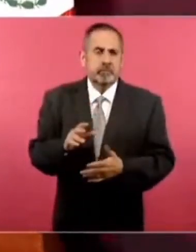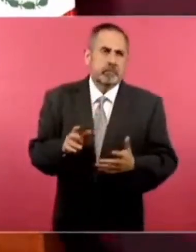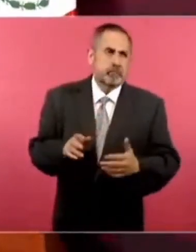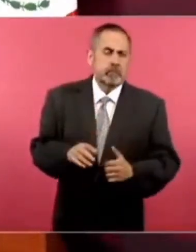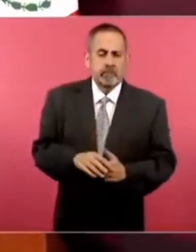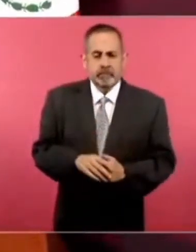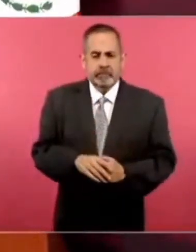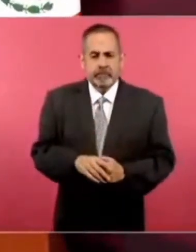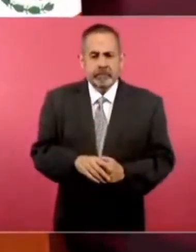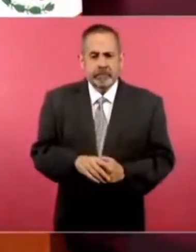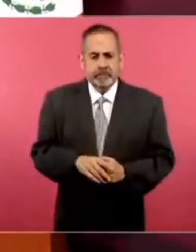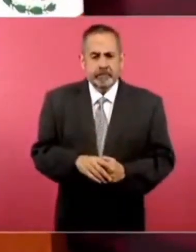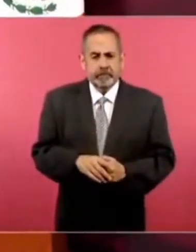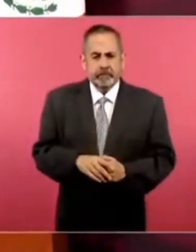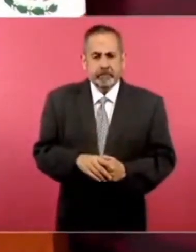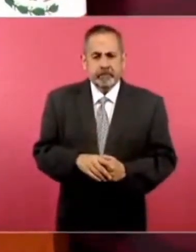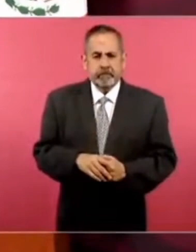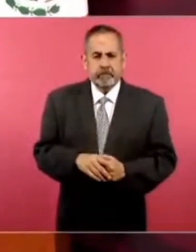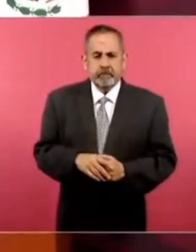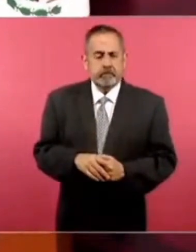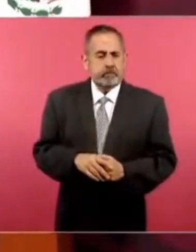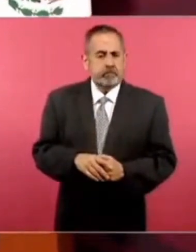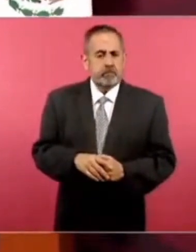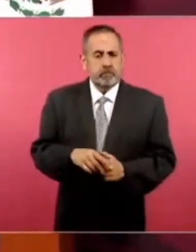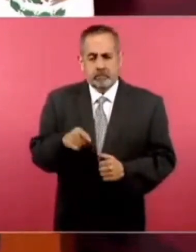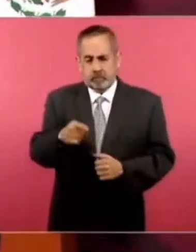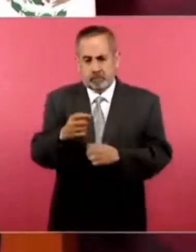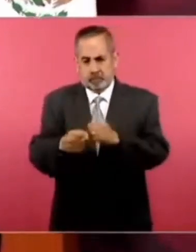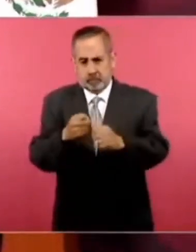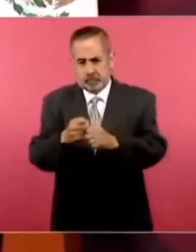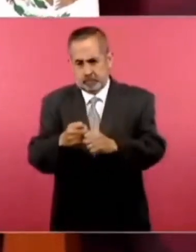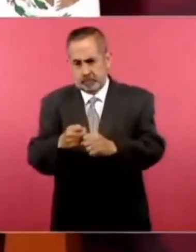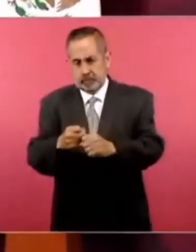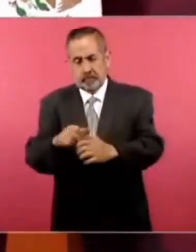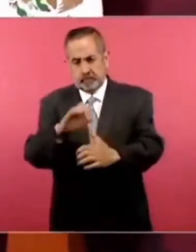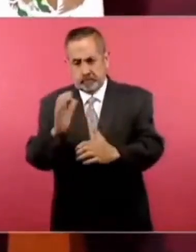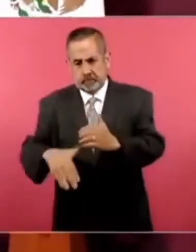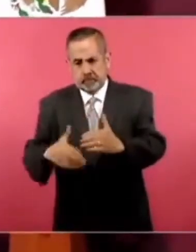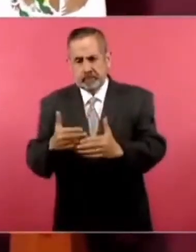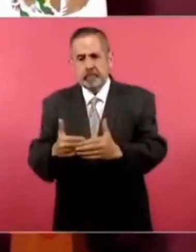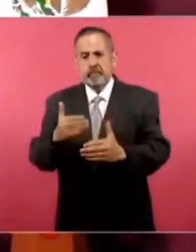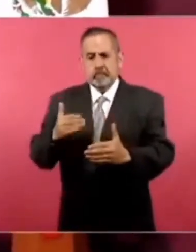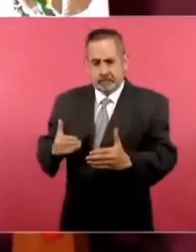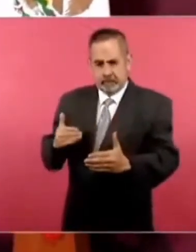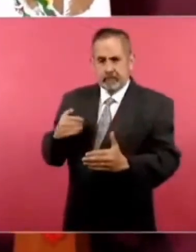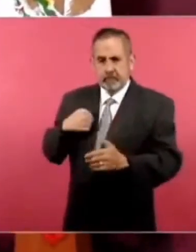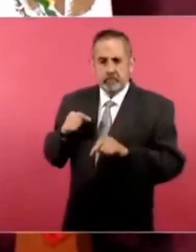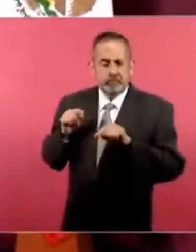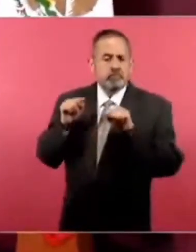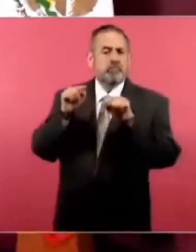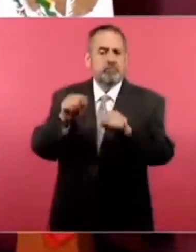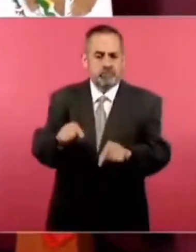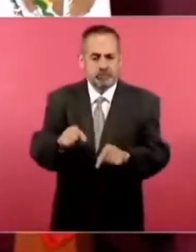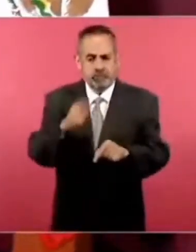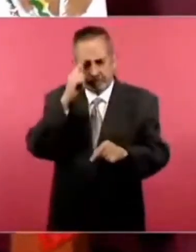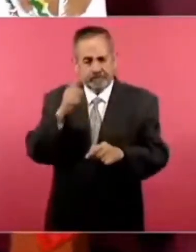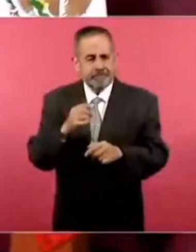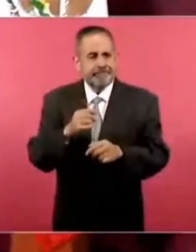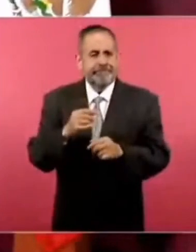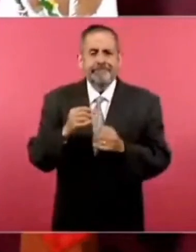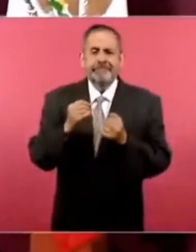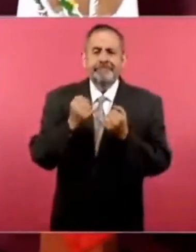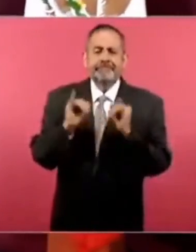hacerlo antes de que finalice el año. Vamos a inaugurar un camino que